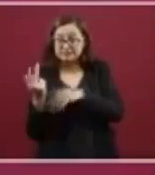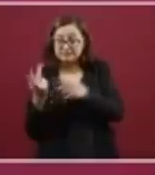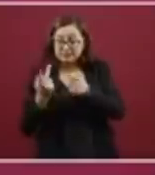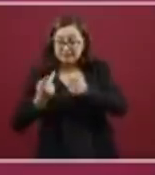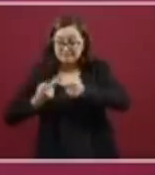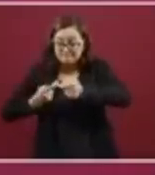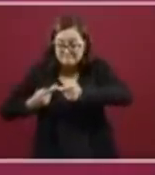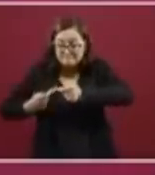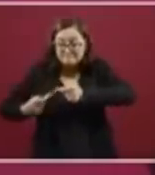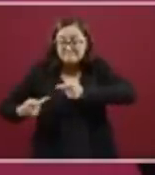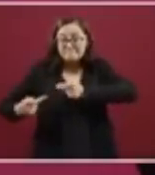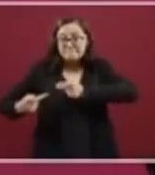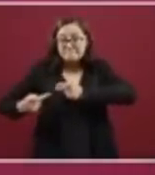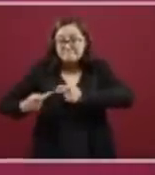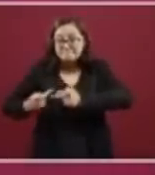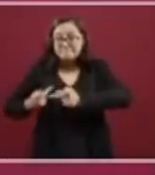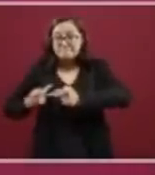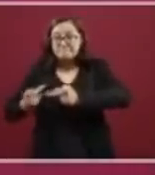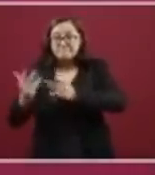planeación